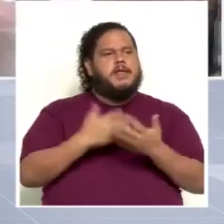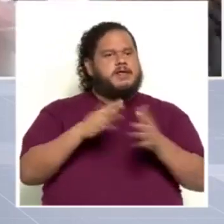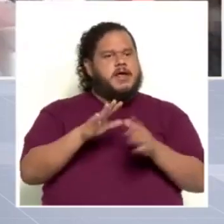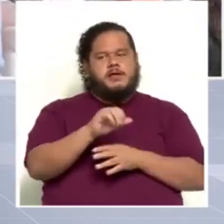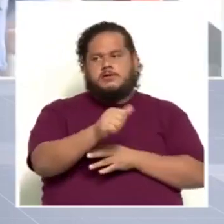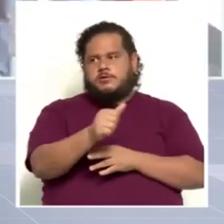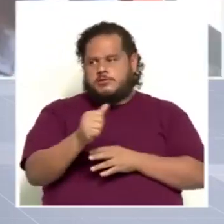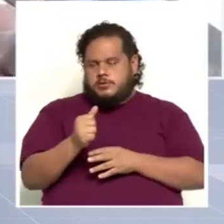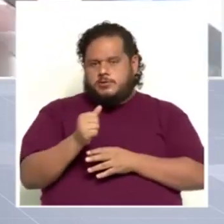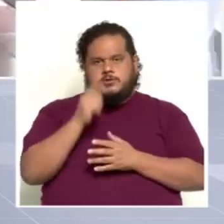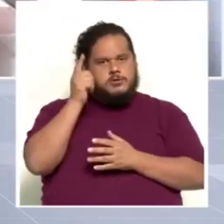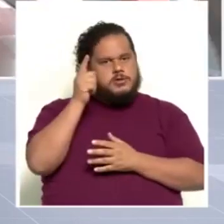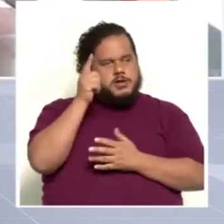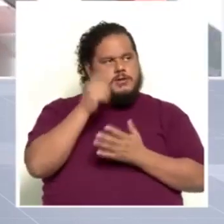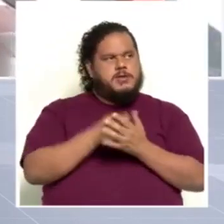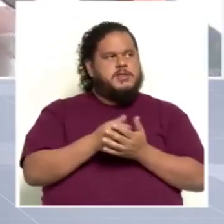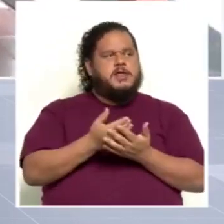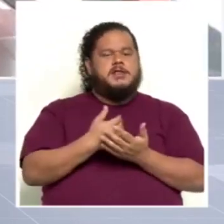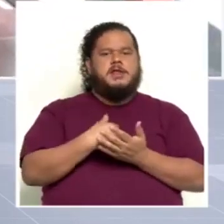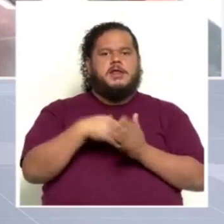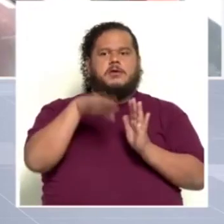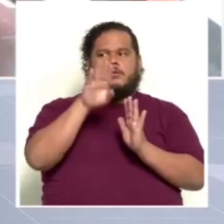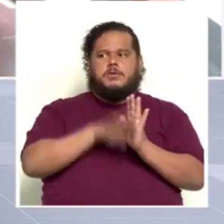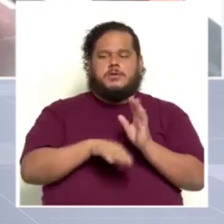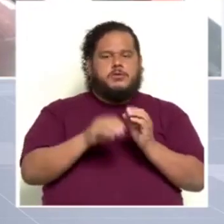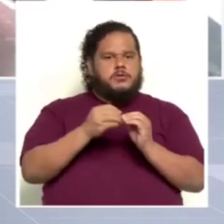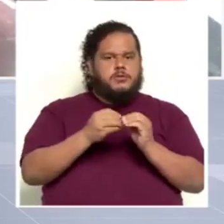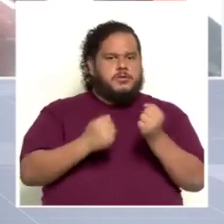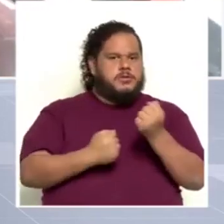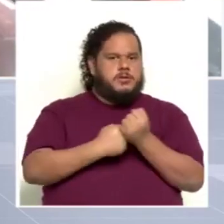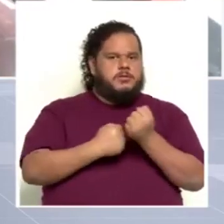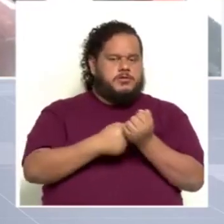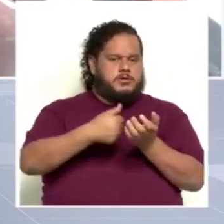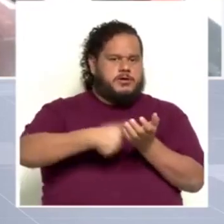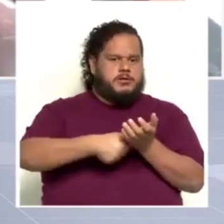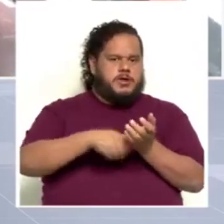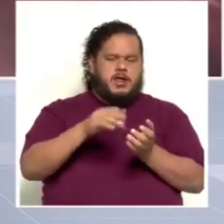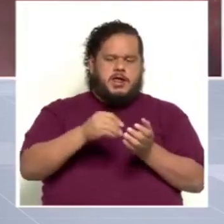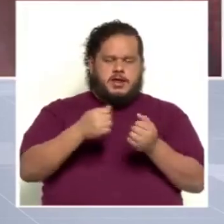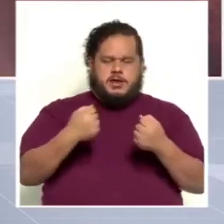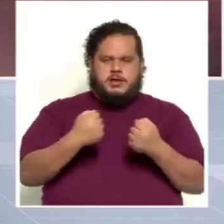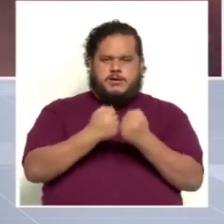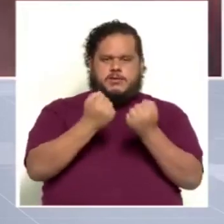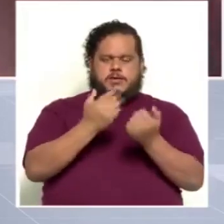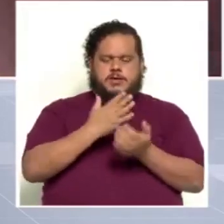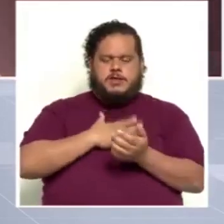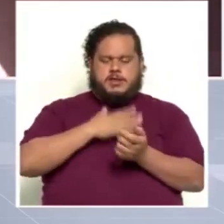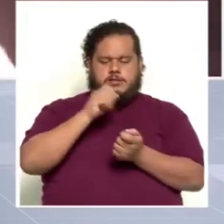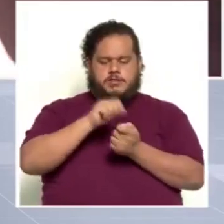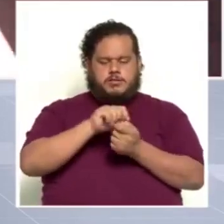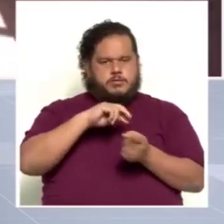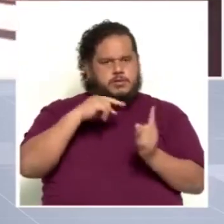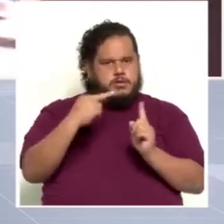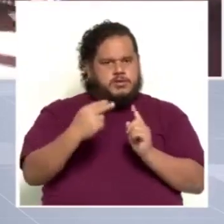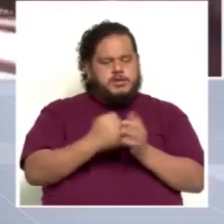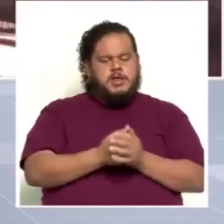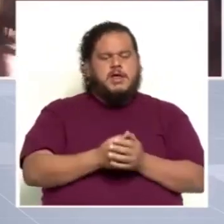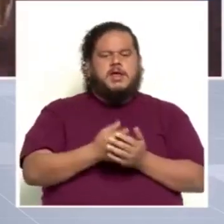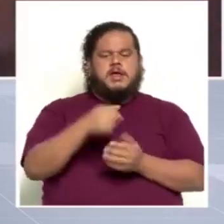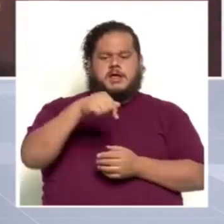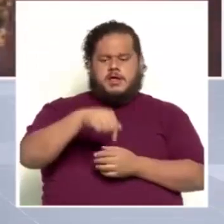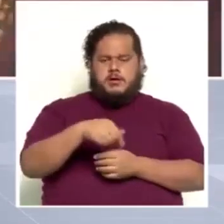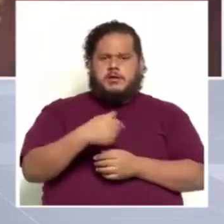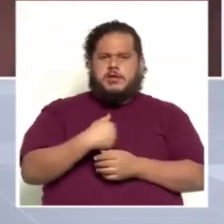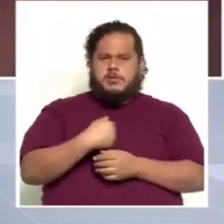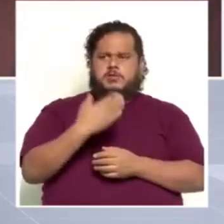demás evidentemente arrastran una menor cantidad de apoyo electoral y reafirma entonces desde mi perspectiva que hoy estamos en un